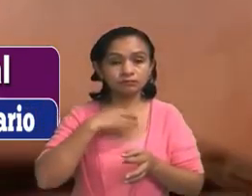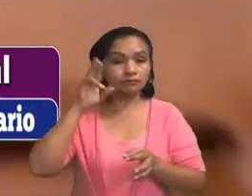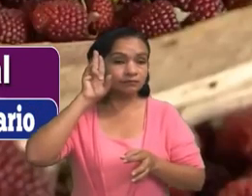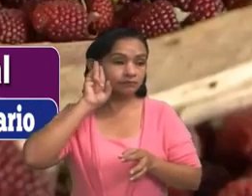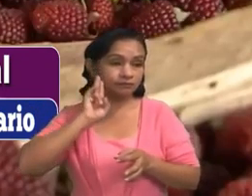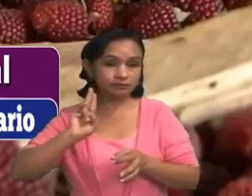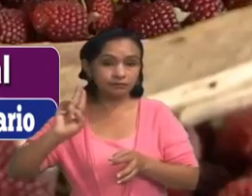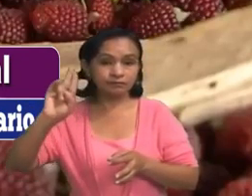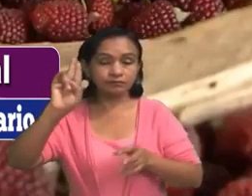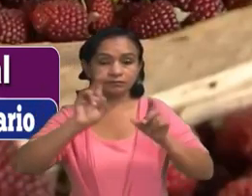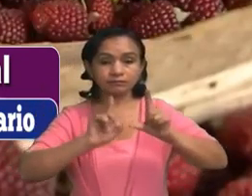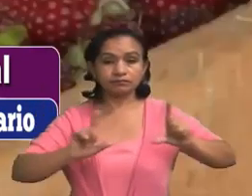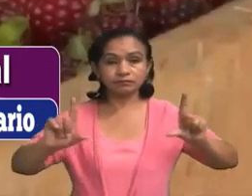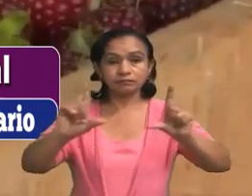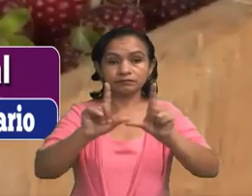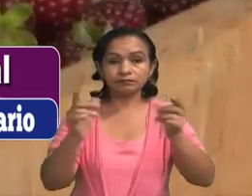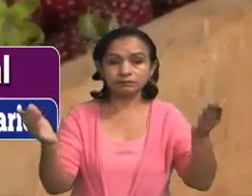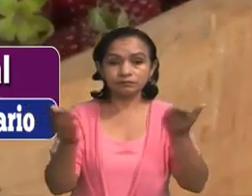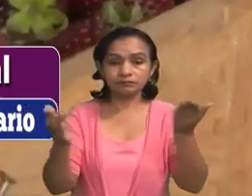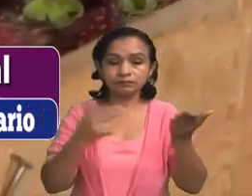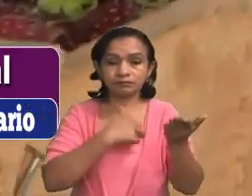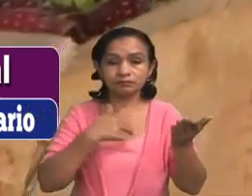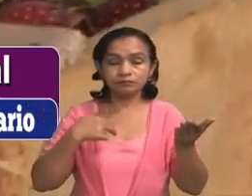universidades en el terreno, ¿cómo se va a dar esa sinergia?